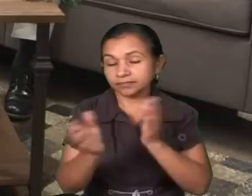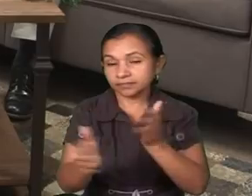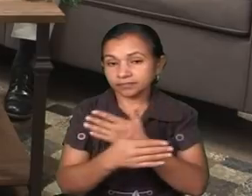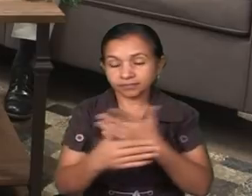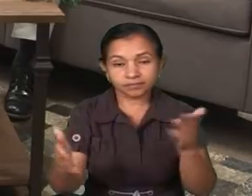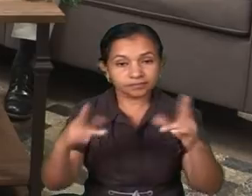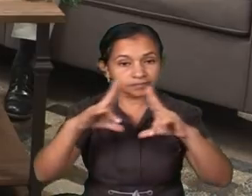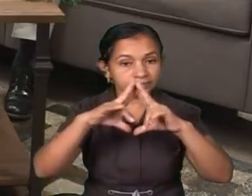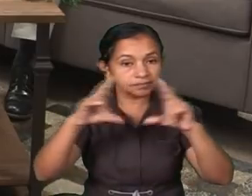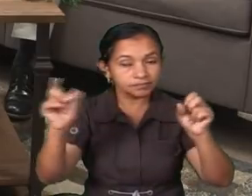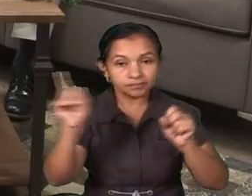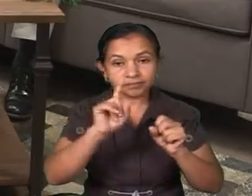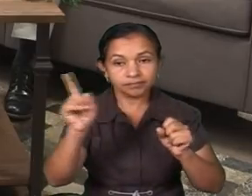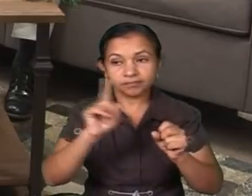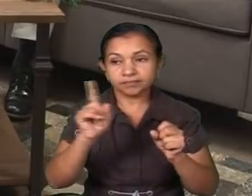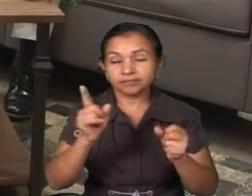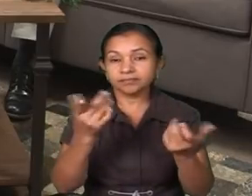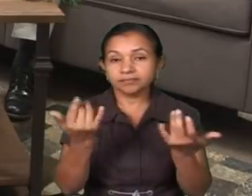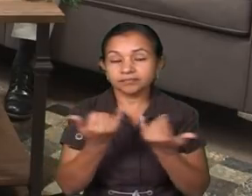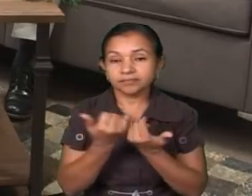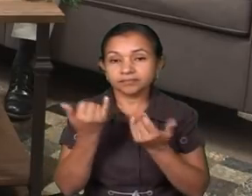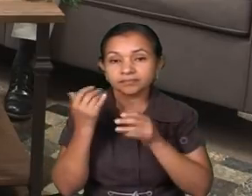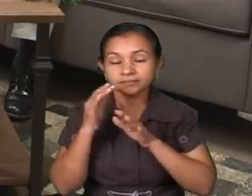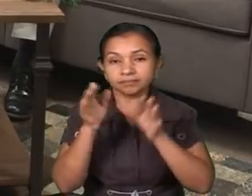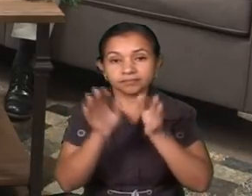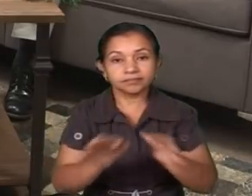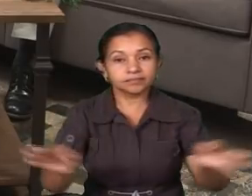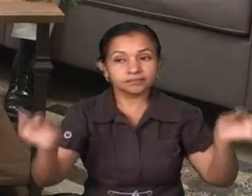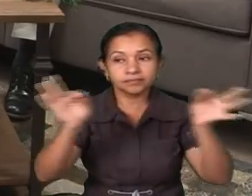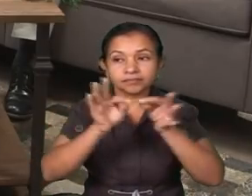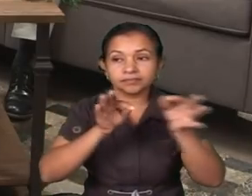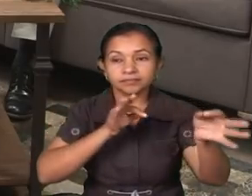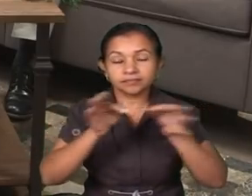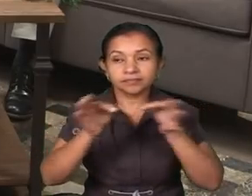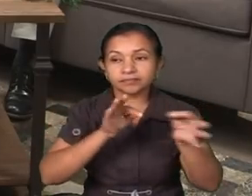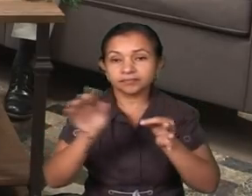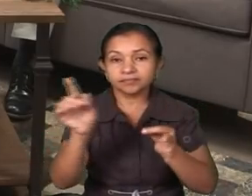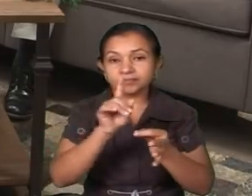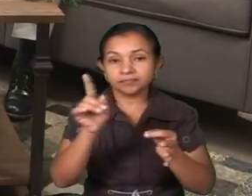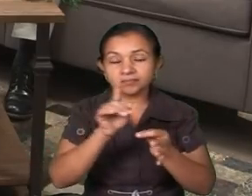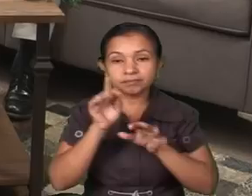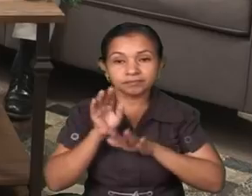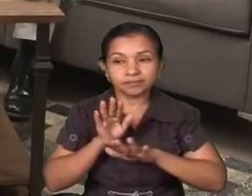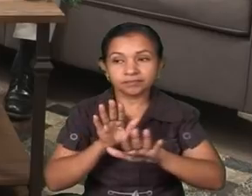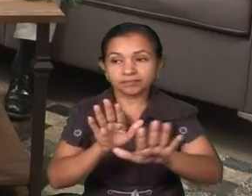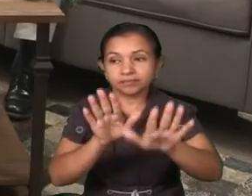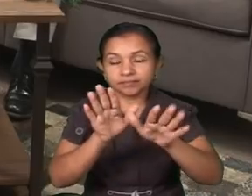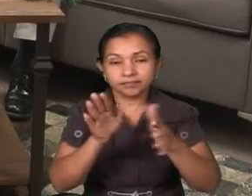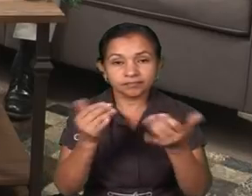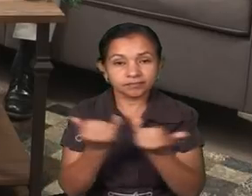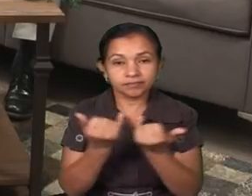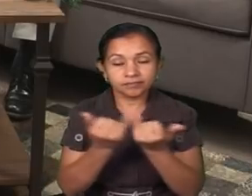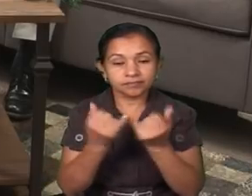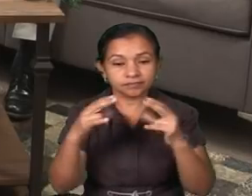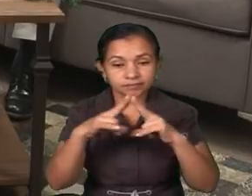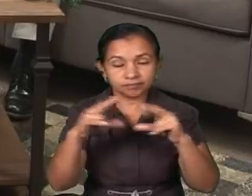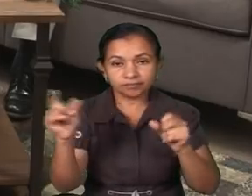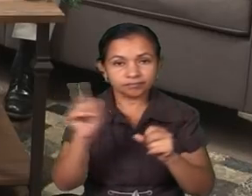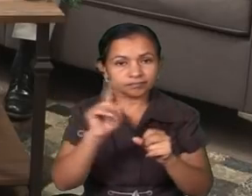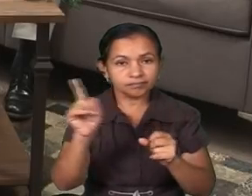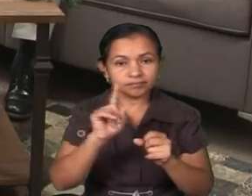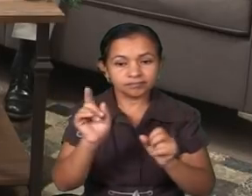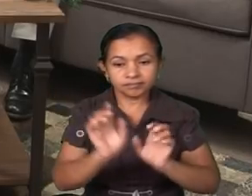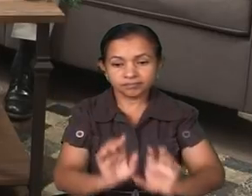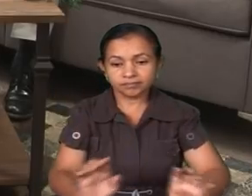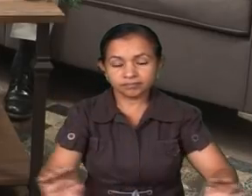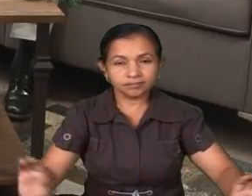nicaragüense. Exacto, las caravanas migrantes, muy importante lo que usted plantea. No existen migrantes registrados dentro de las caravanas migrantes. Nicaragüenses. Ni